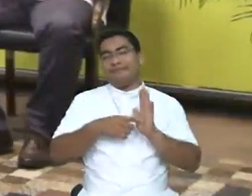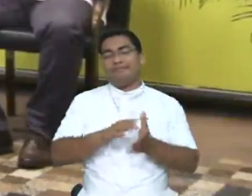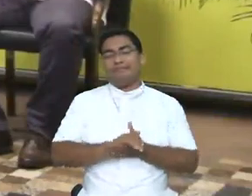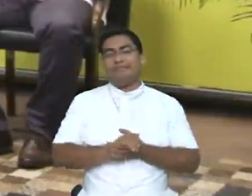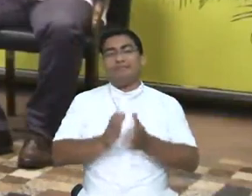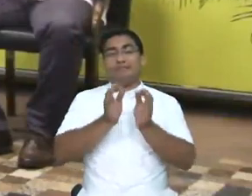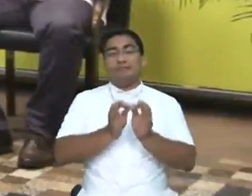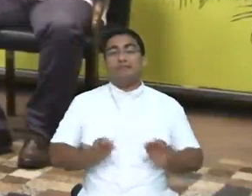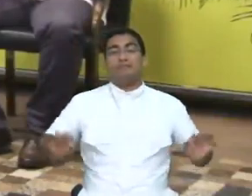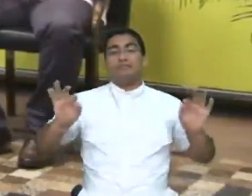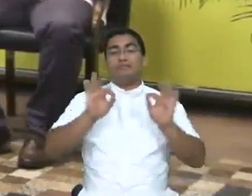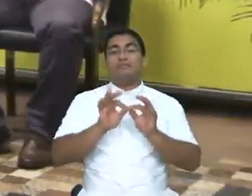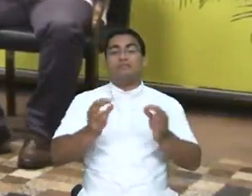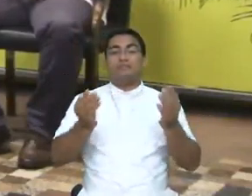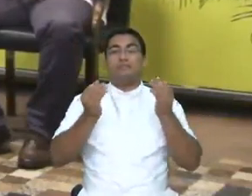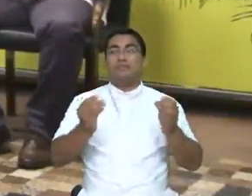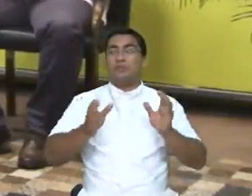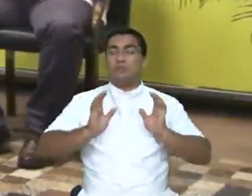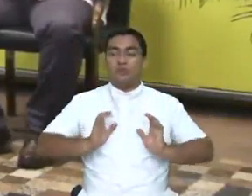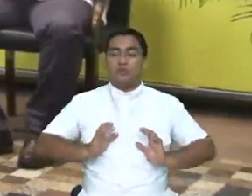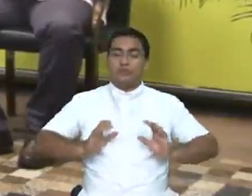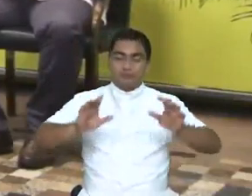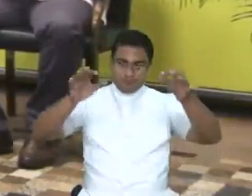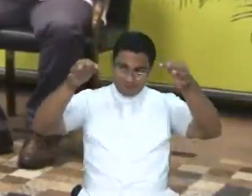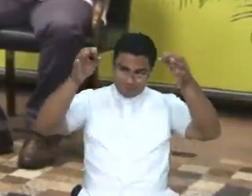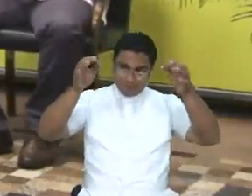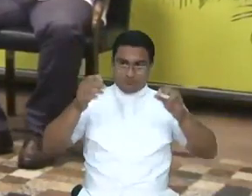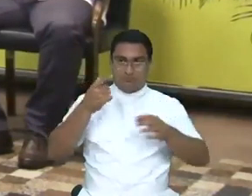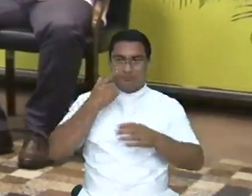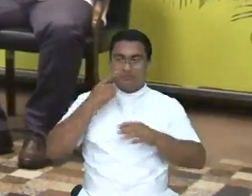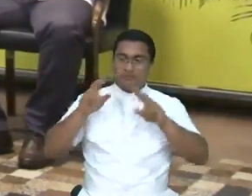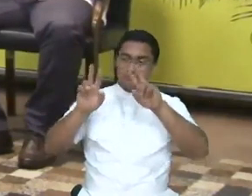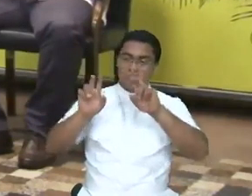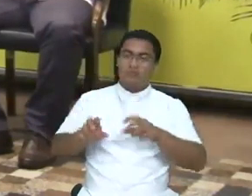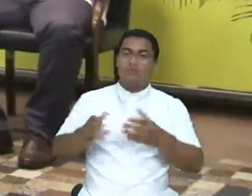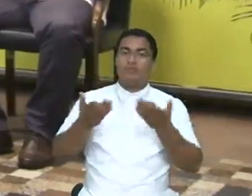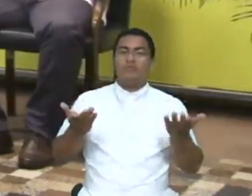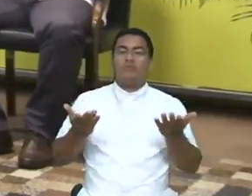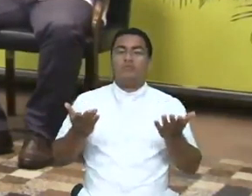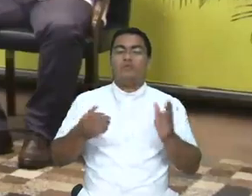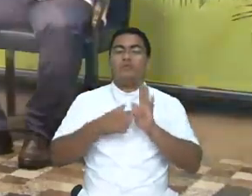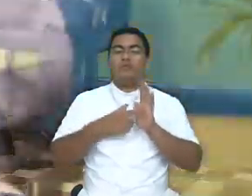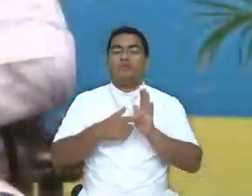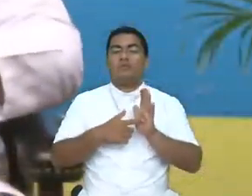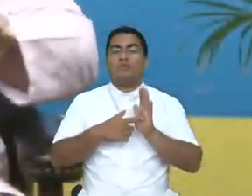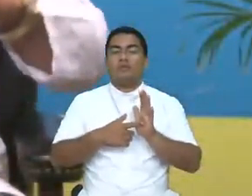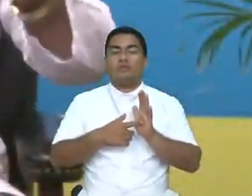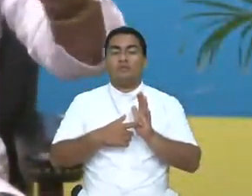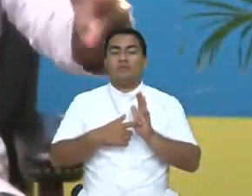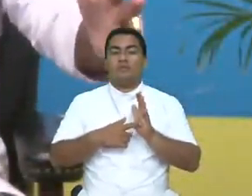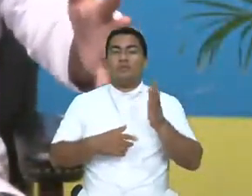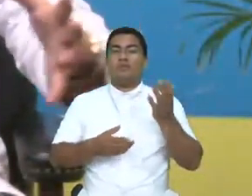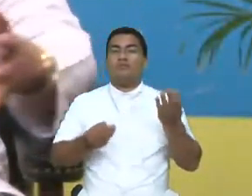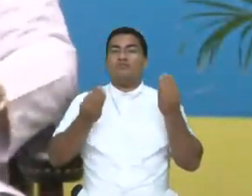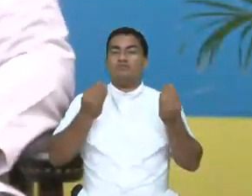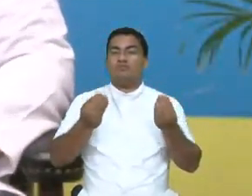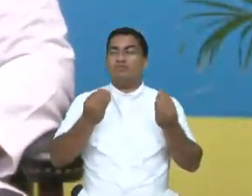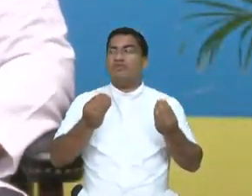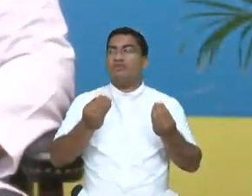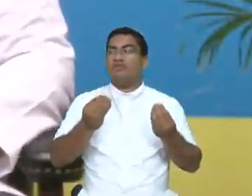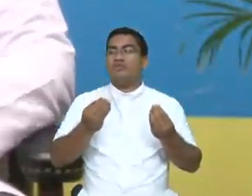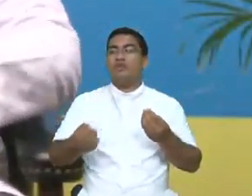es hacer un buen examen físico y una buena historia clínica, para no caer pues en el exceso de uso de medios